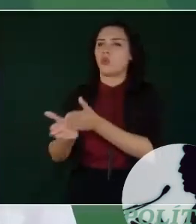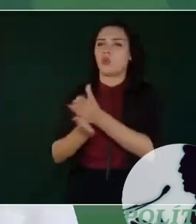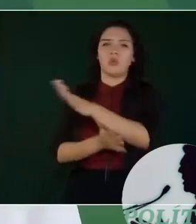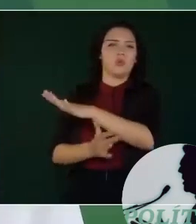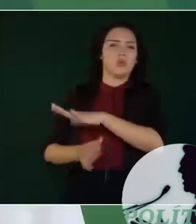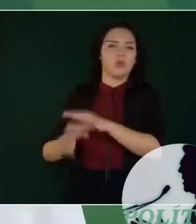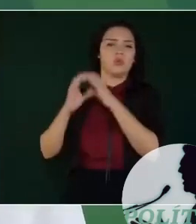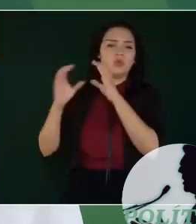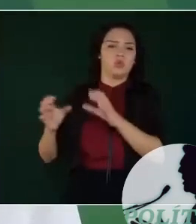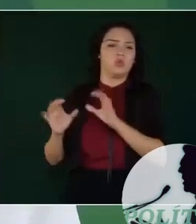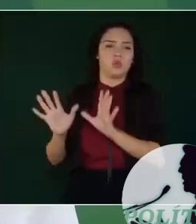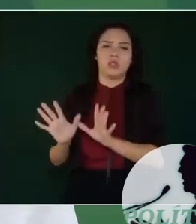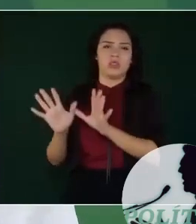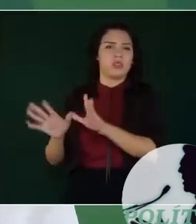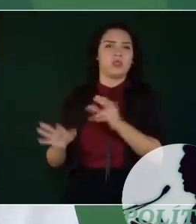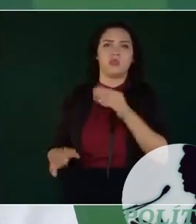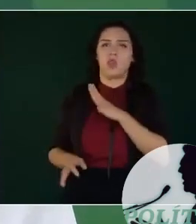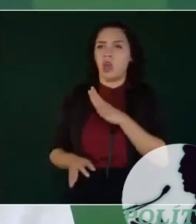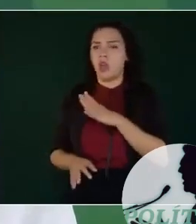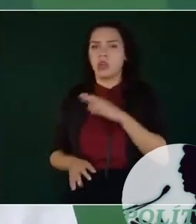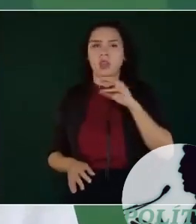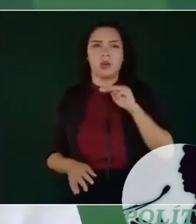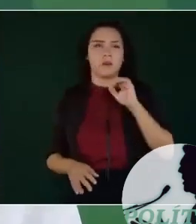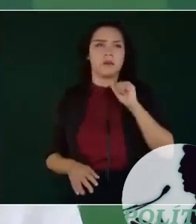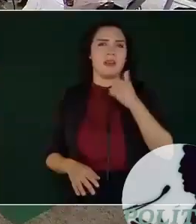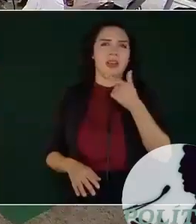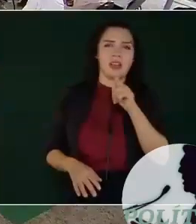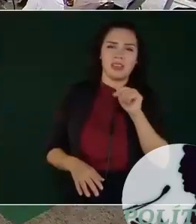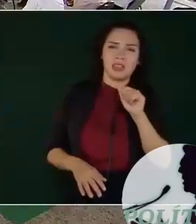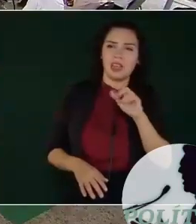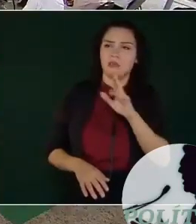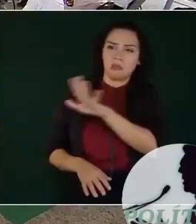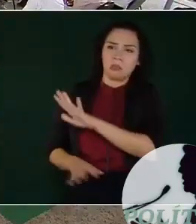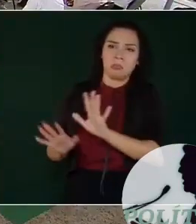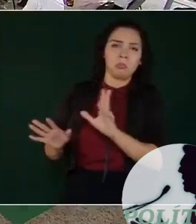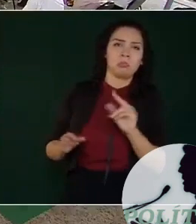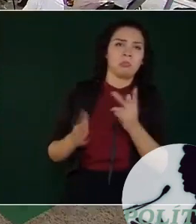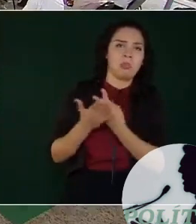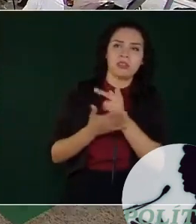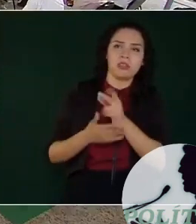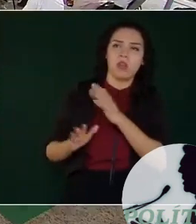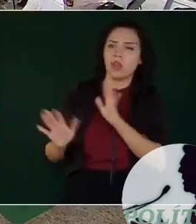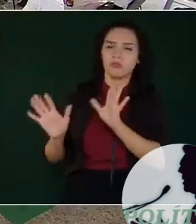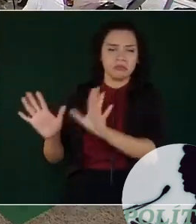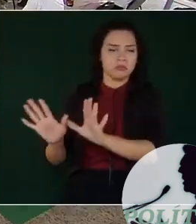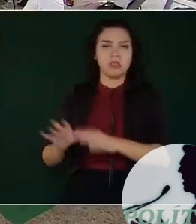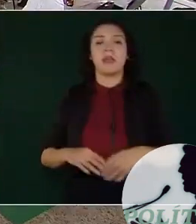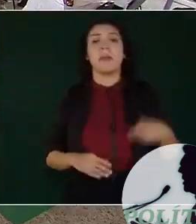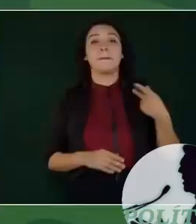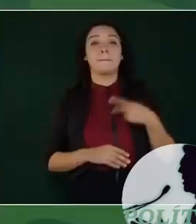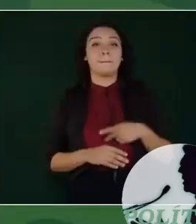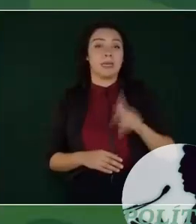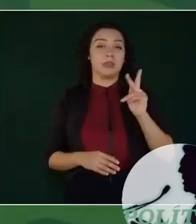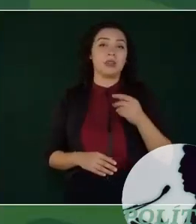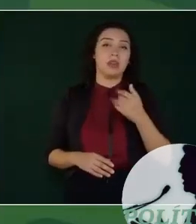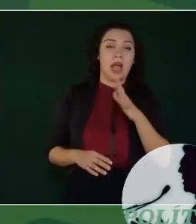ninguna presencia de mangle en esa zona. Aún así se va a hacer la circunstancia del impacto ambiental, y de acuerdo con